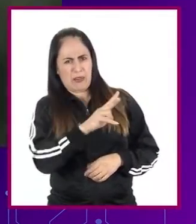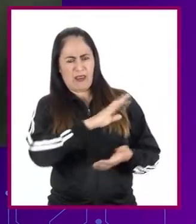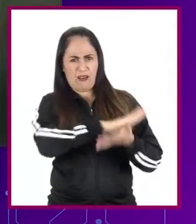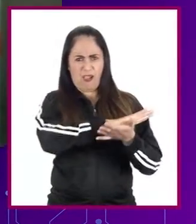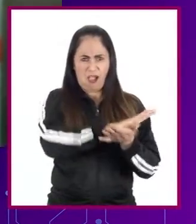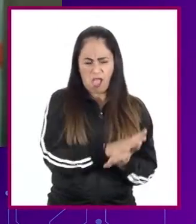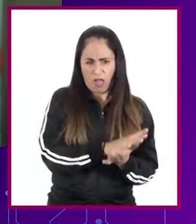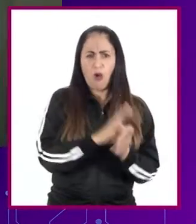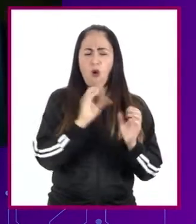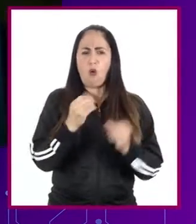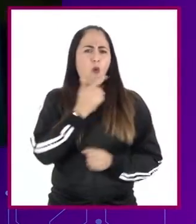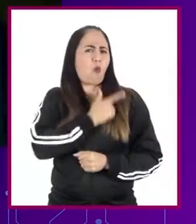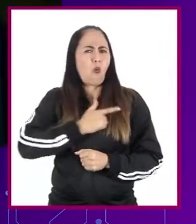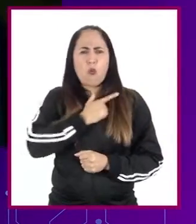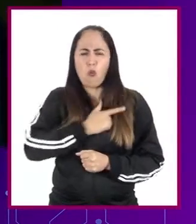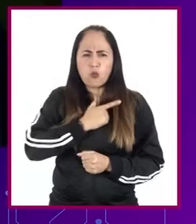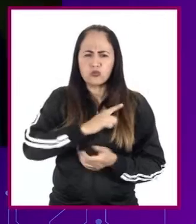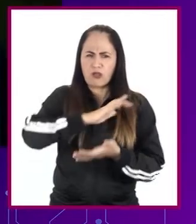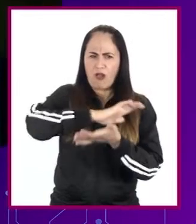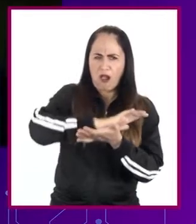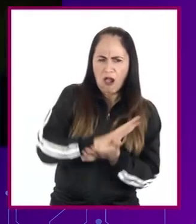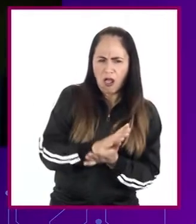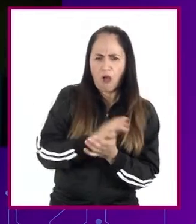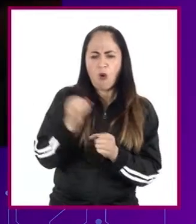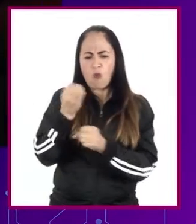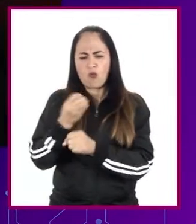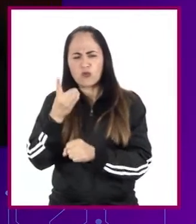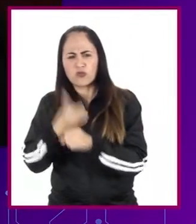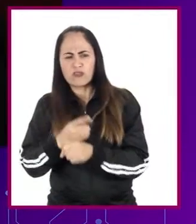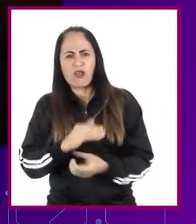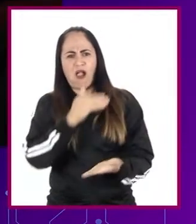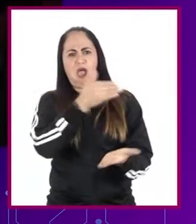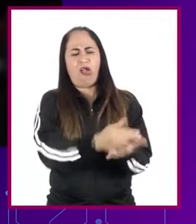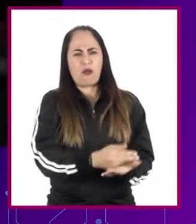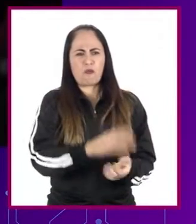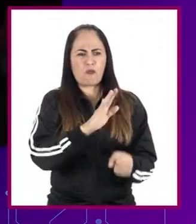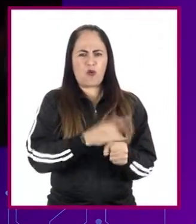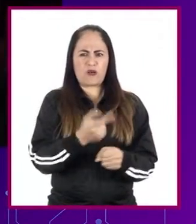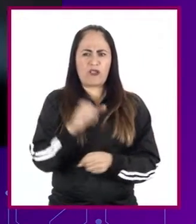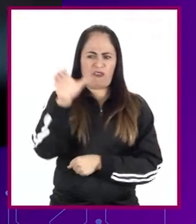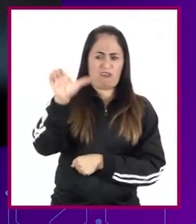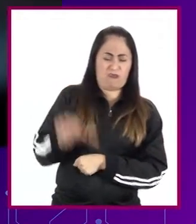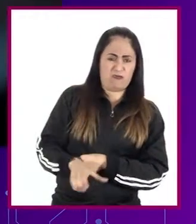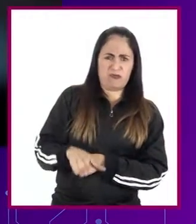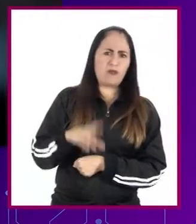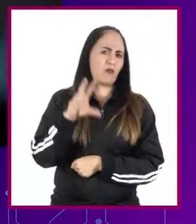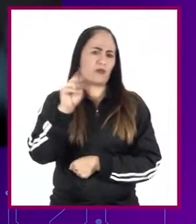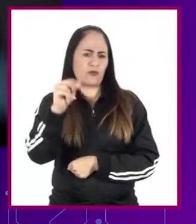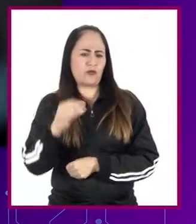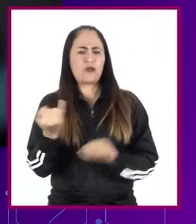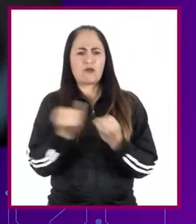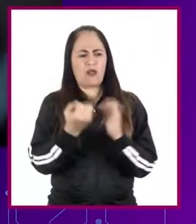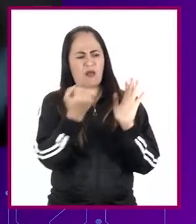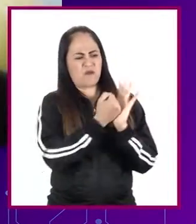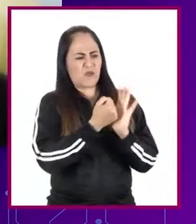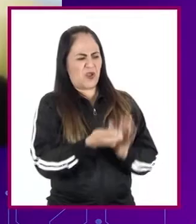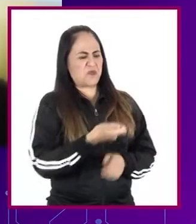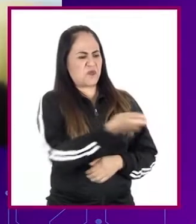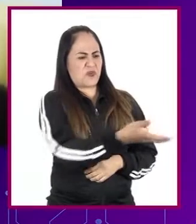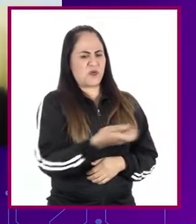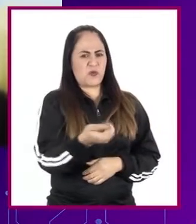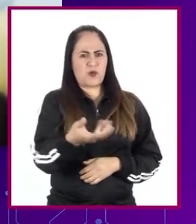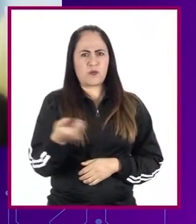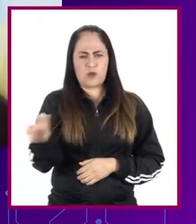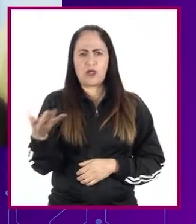prefieren. Que nunca se les niegue una oportunidad por su aspecto y que todos convivamos sin ponernos etiquetas.